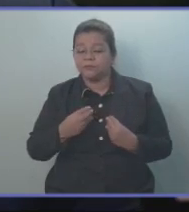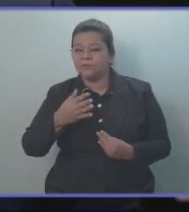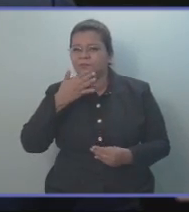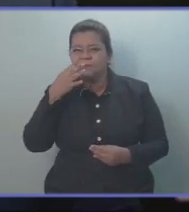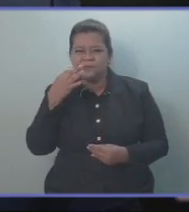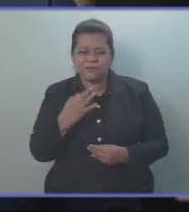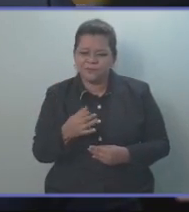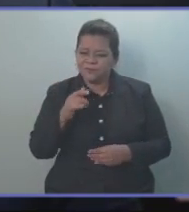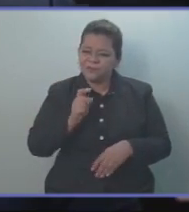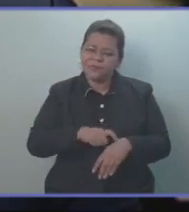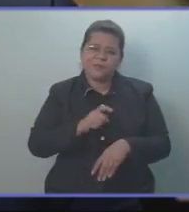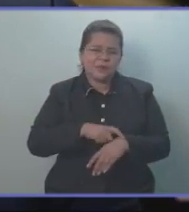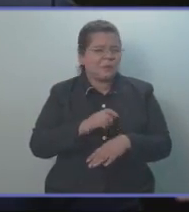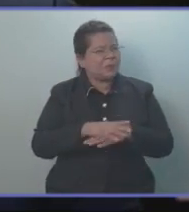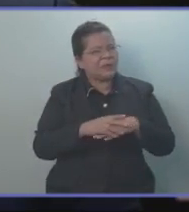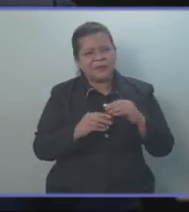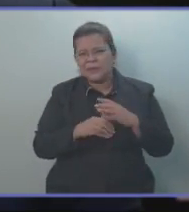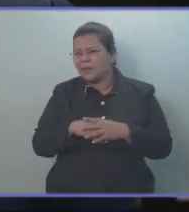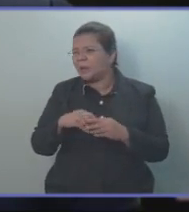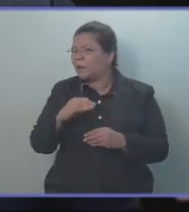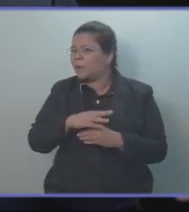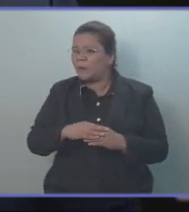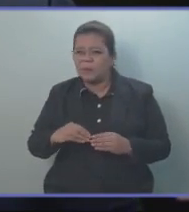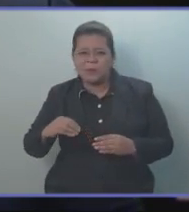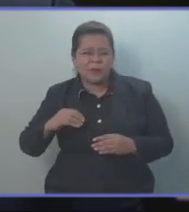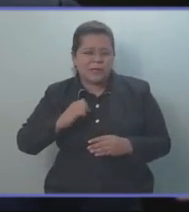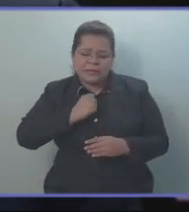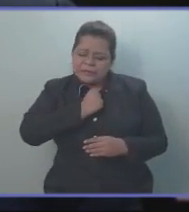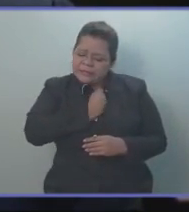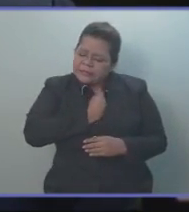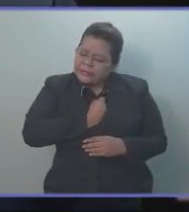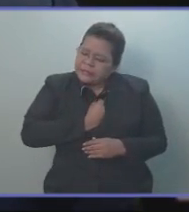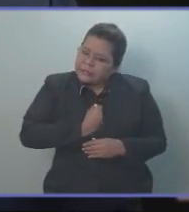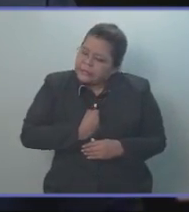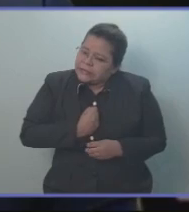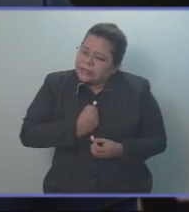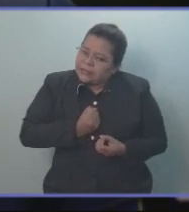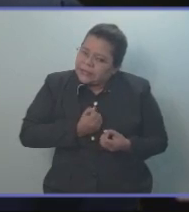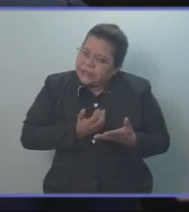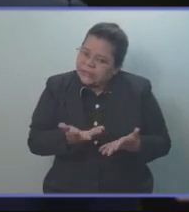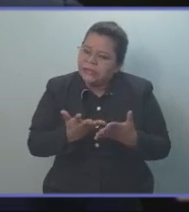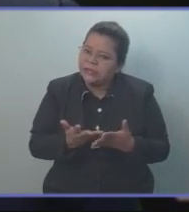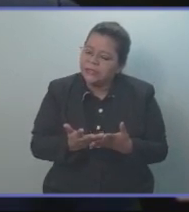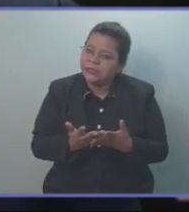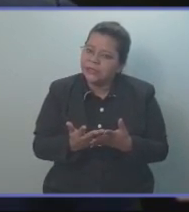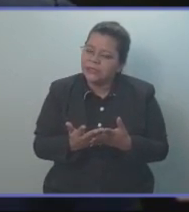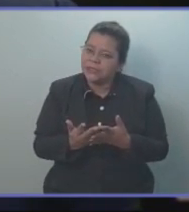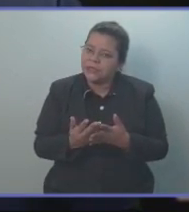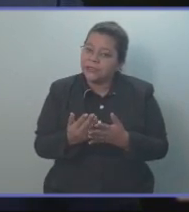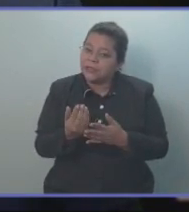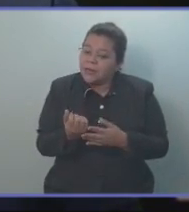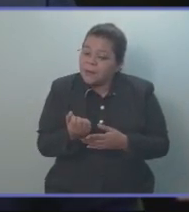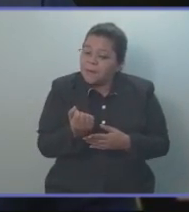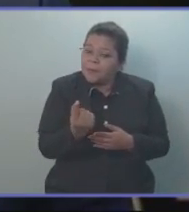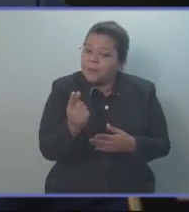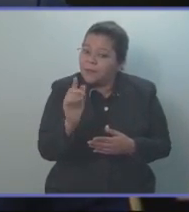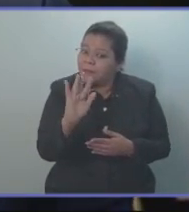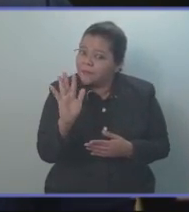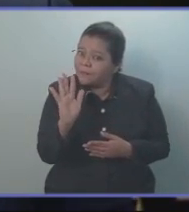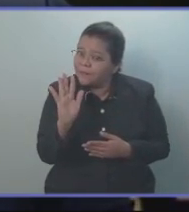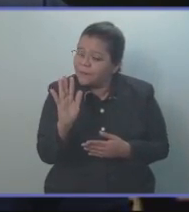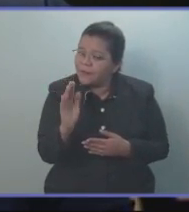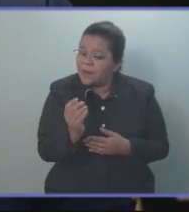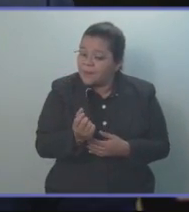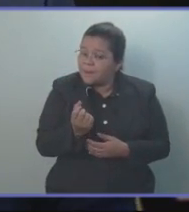incómodo, porque duele decir hasta pronto, pero no vamos a decir adiós. Vamos a decir